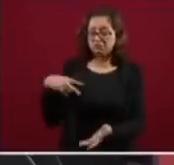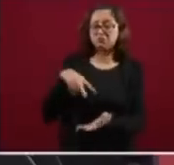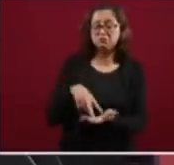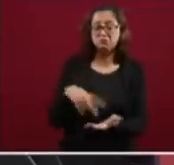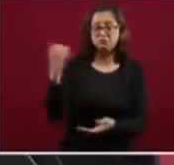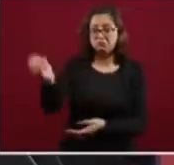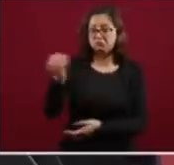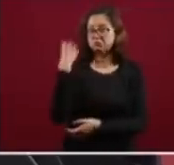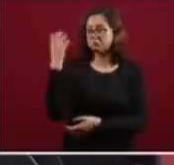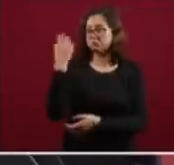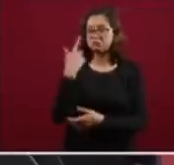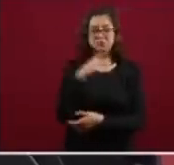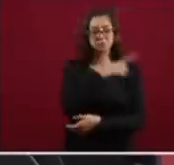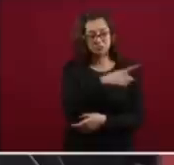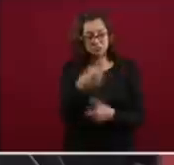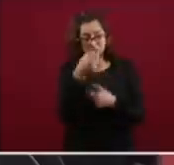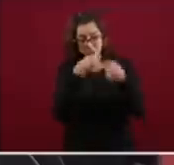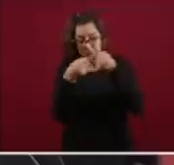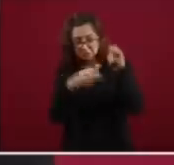periodistas